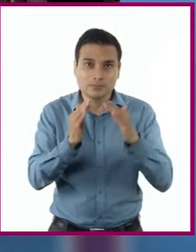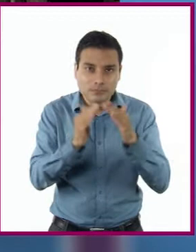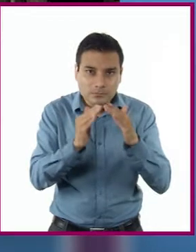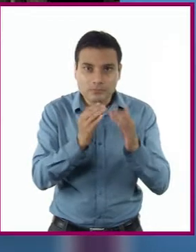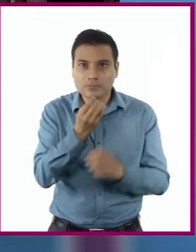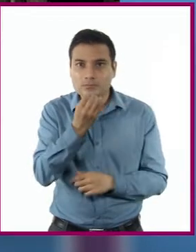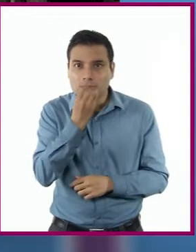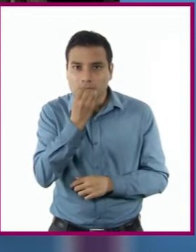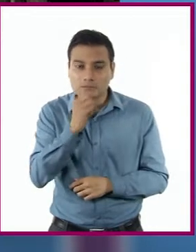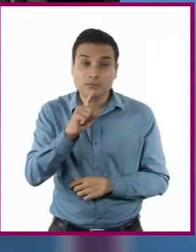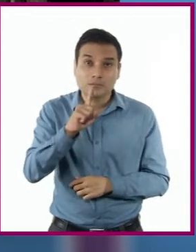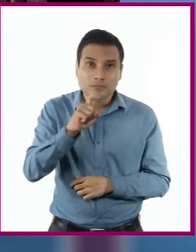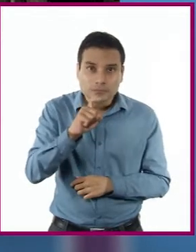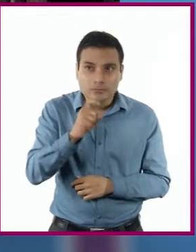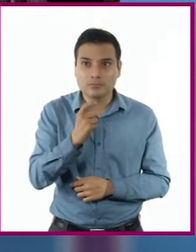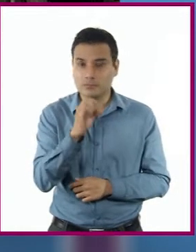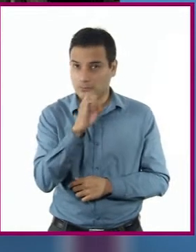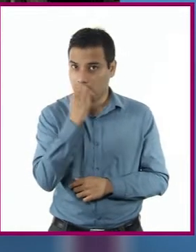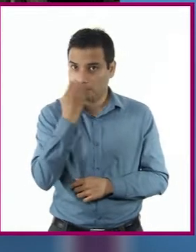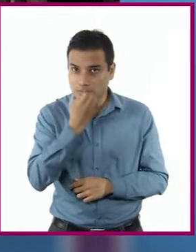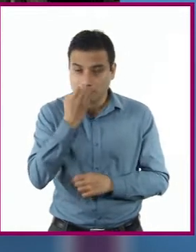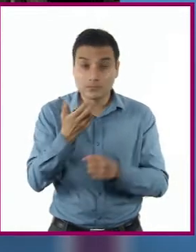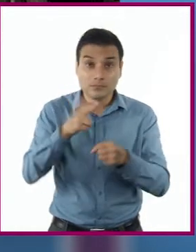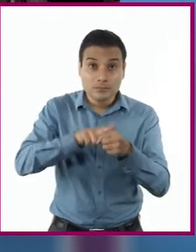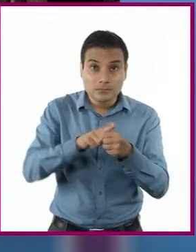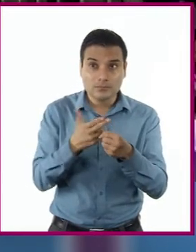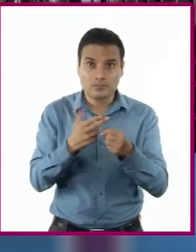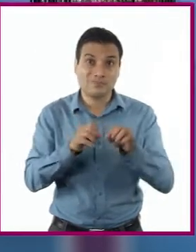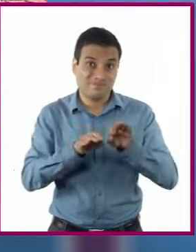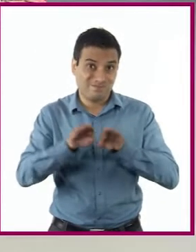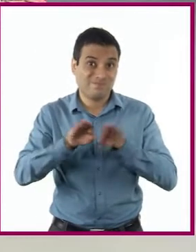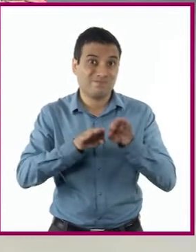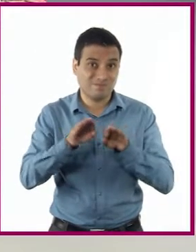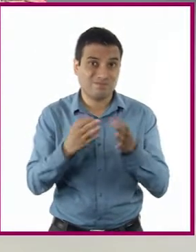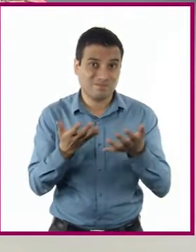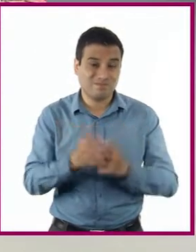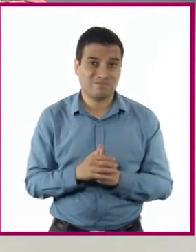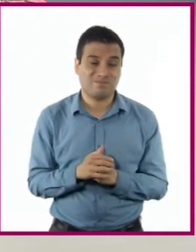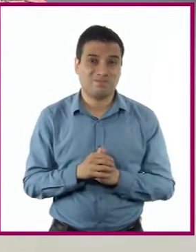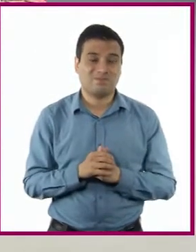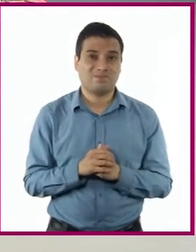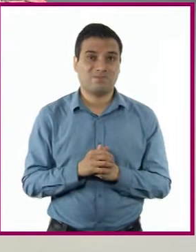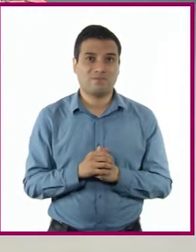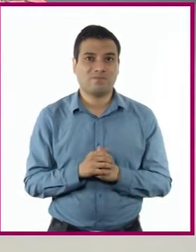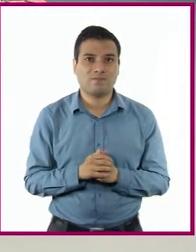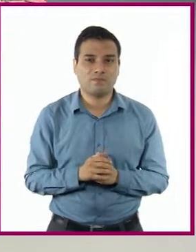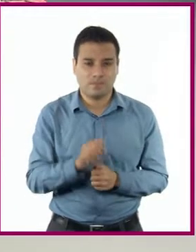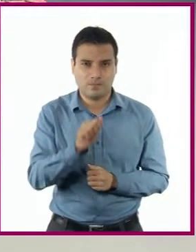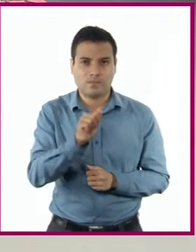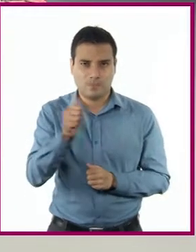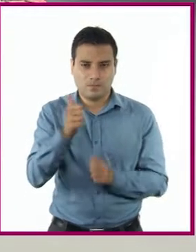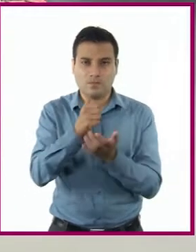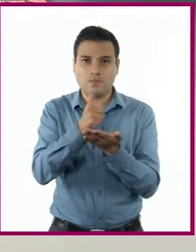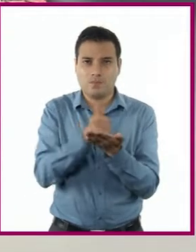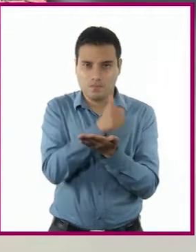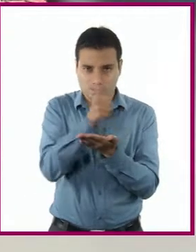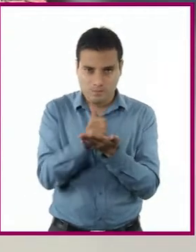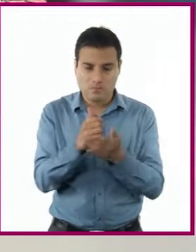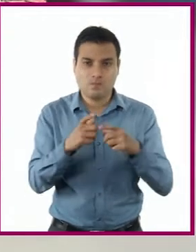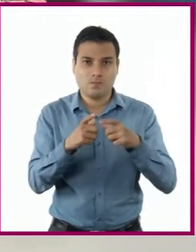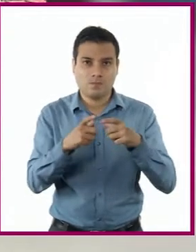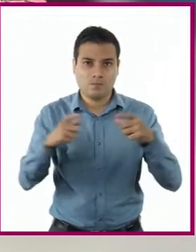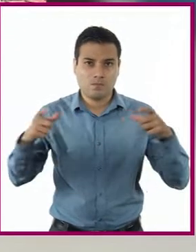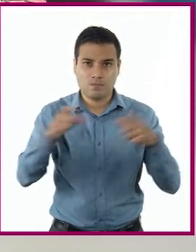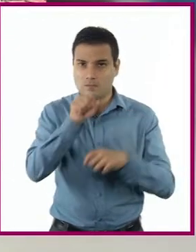alimentación, agua potable, escuelas, hospitales y trabajo. Otras ciudades que tuvieron un notable